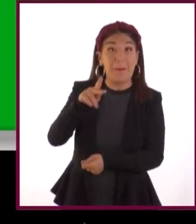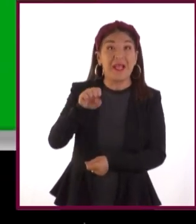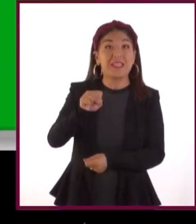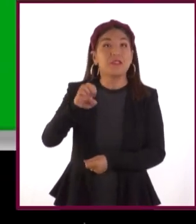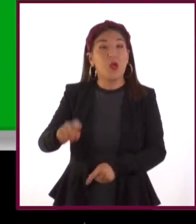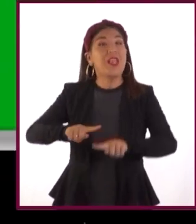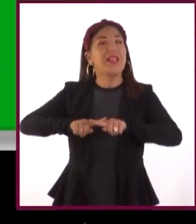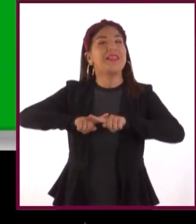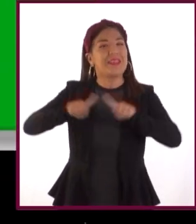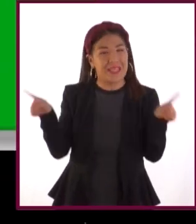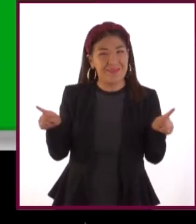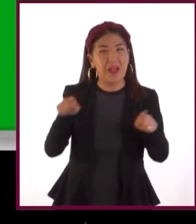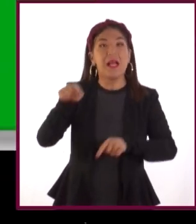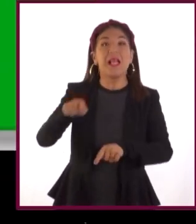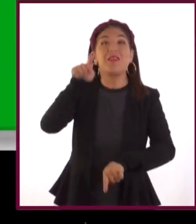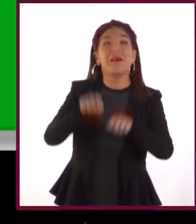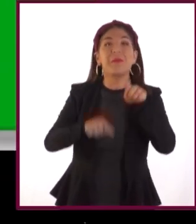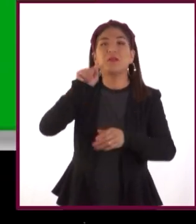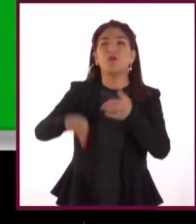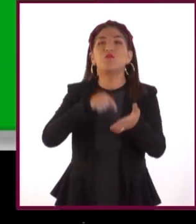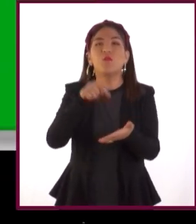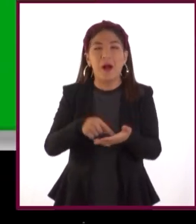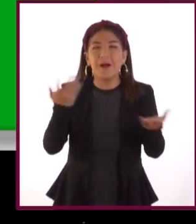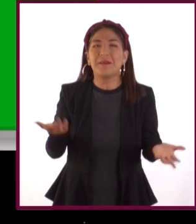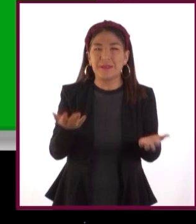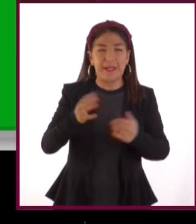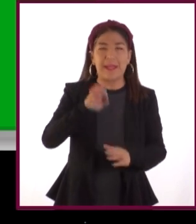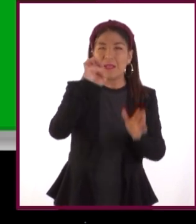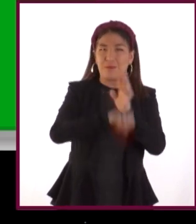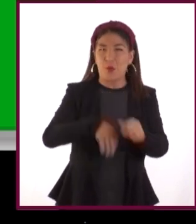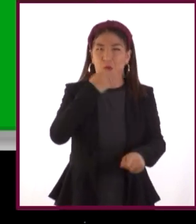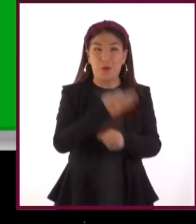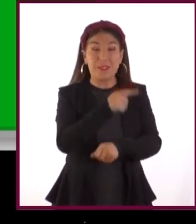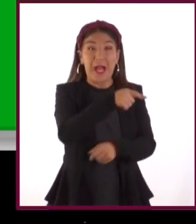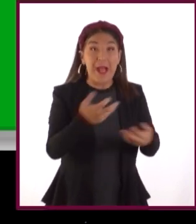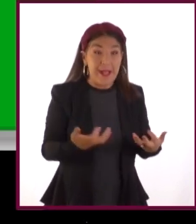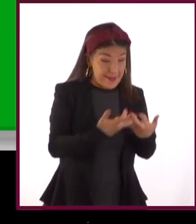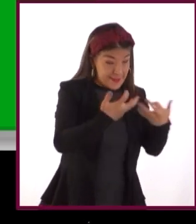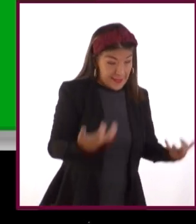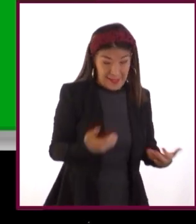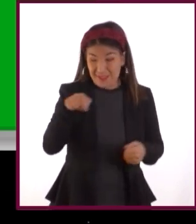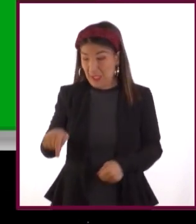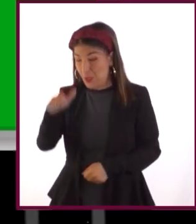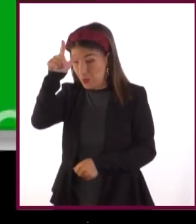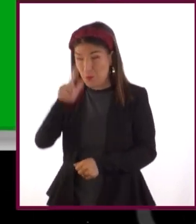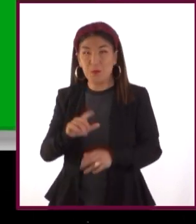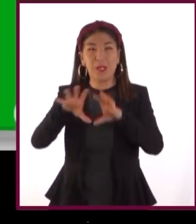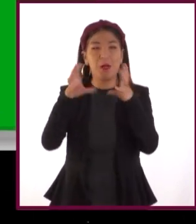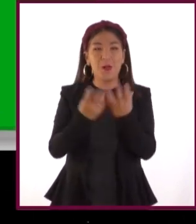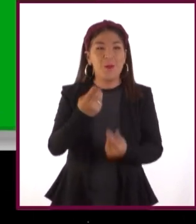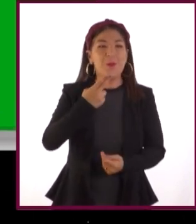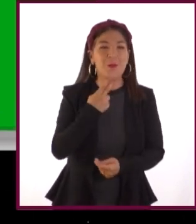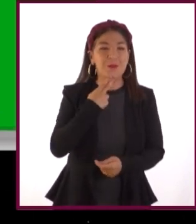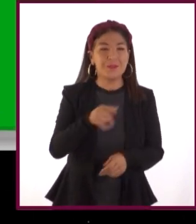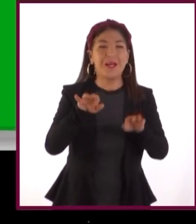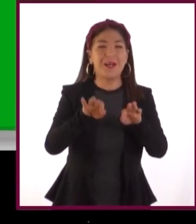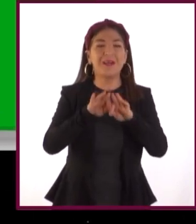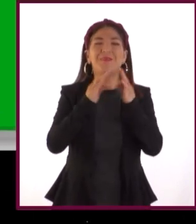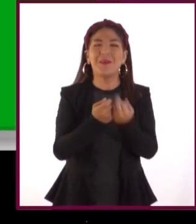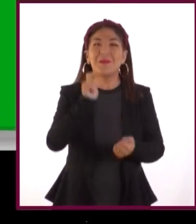una masa de 120 kilogramos. Esta no variará en la Tierra, ni en la Luna, ni en ningún otro lugar del universo,